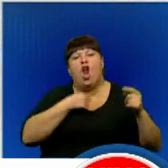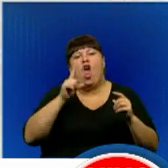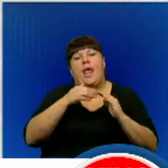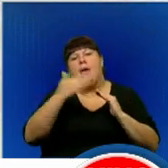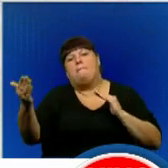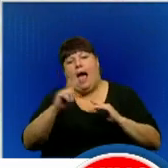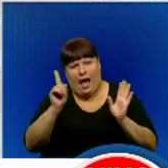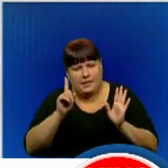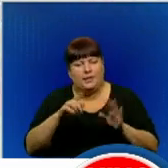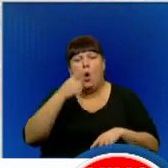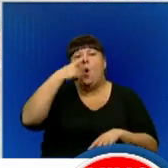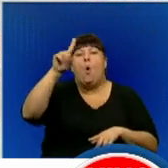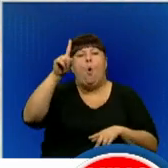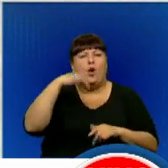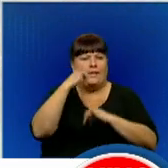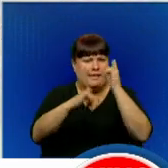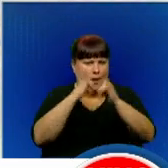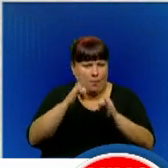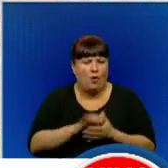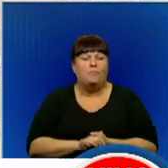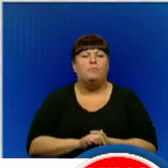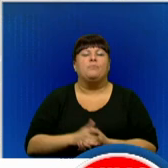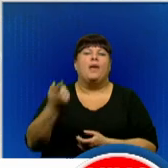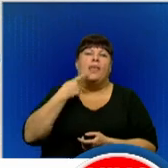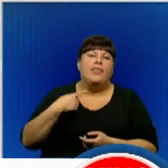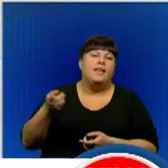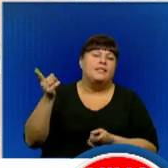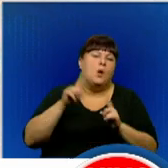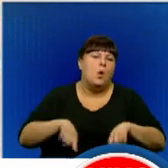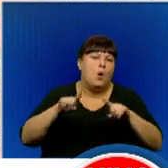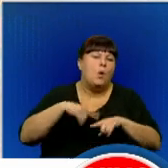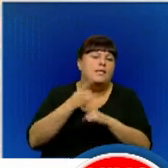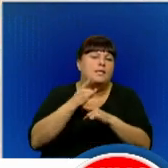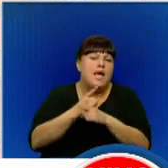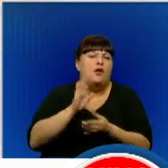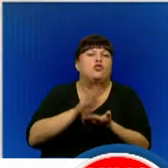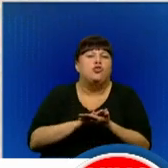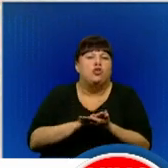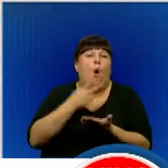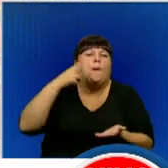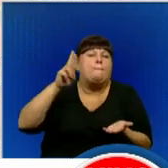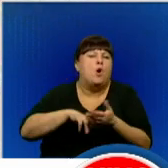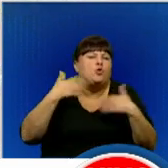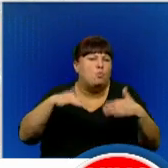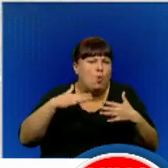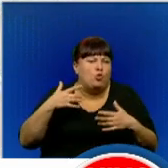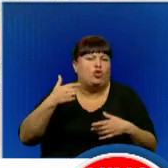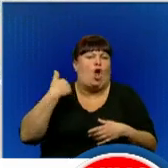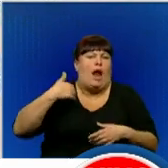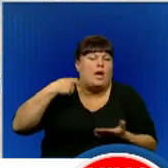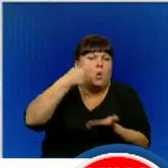excederme una última referencia nos vienen diciendo todo el tiempo de la enorme carga impositiva que hay en la